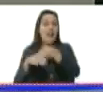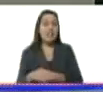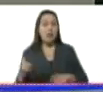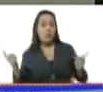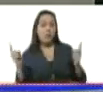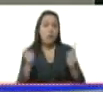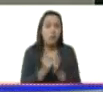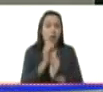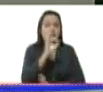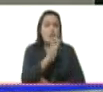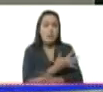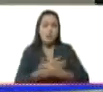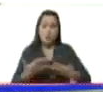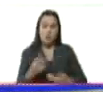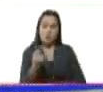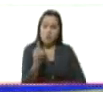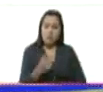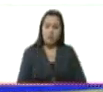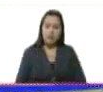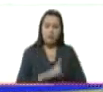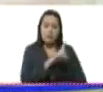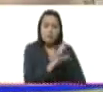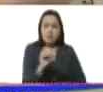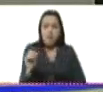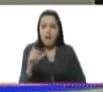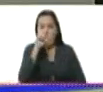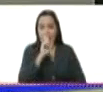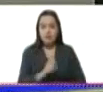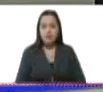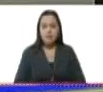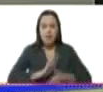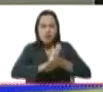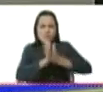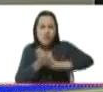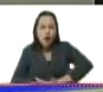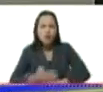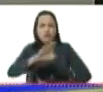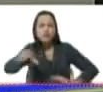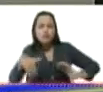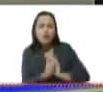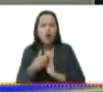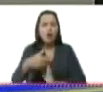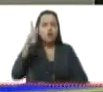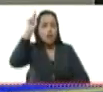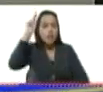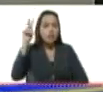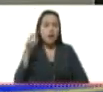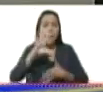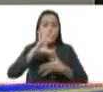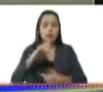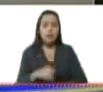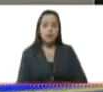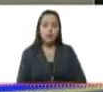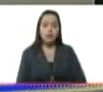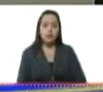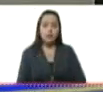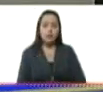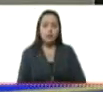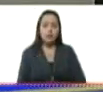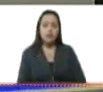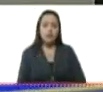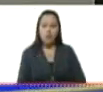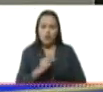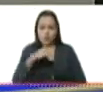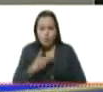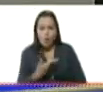millones en 100 años. Terminaron toda la población de un continente de América. No se